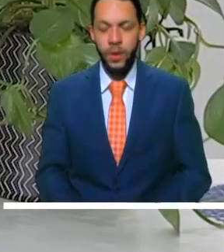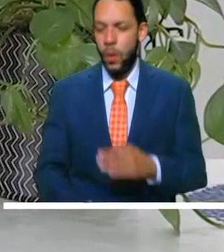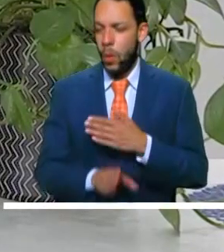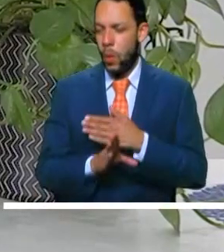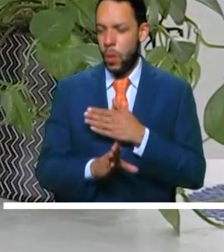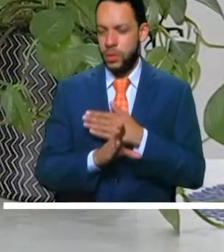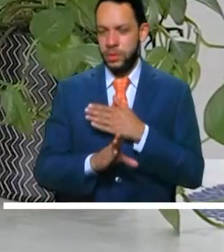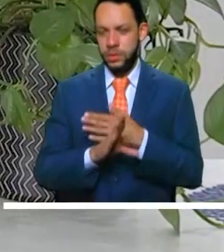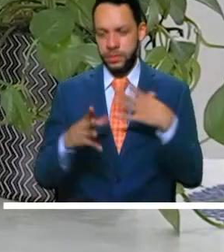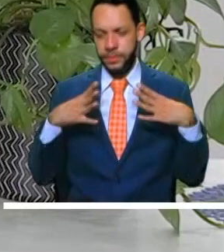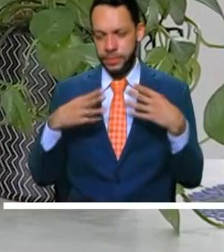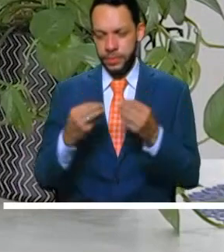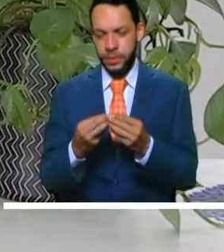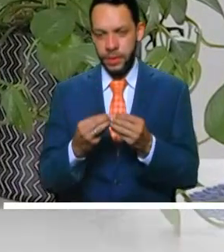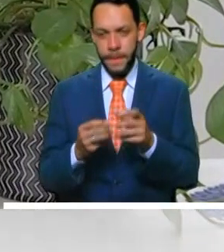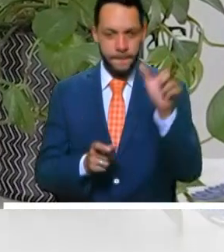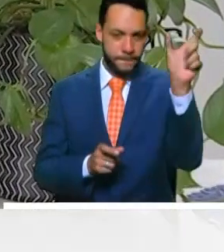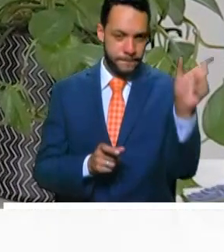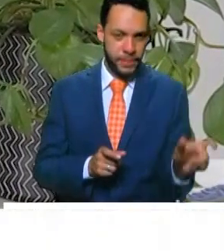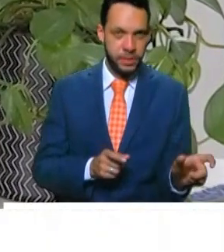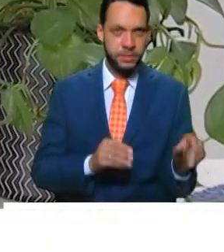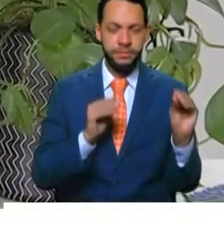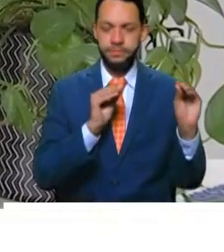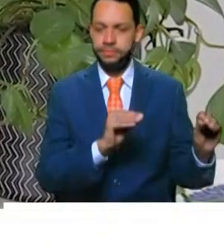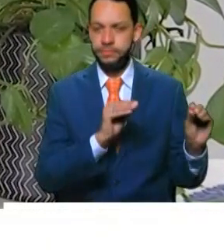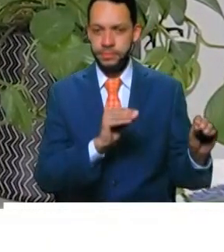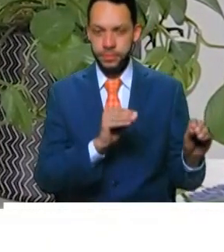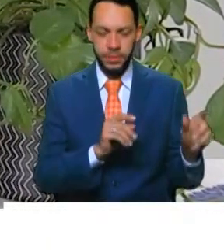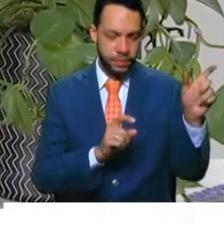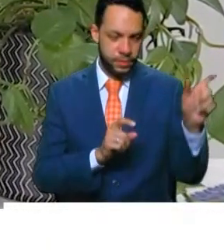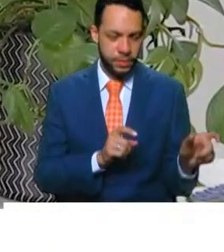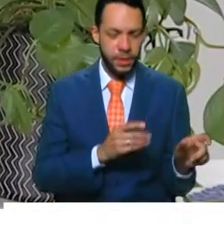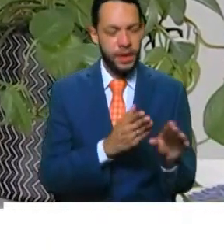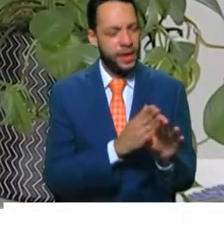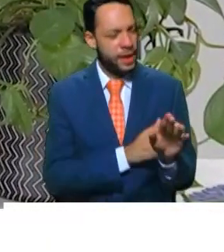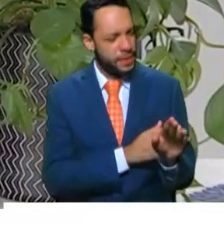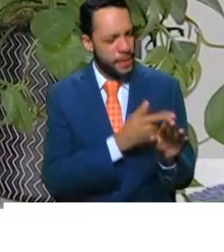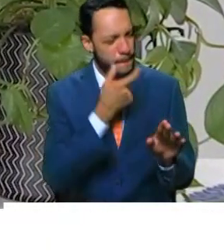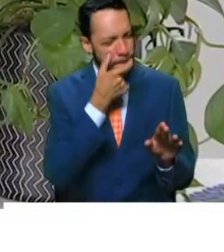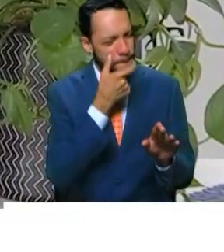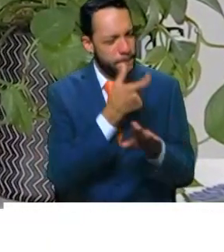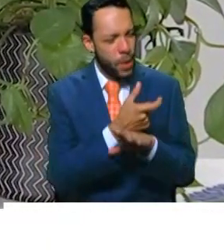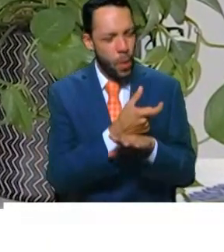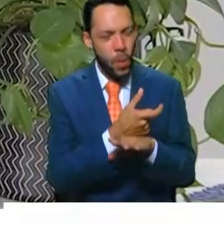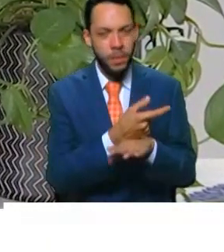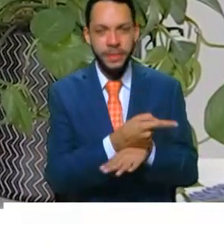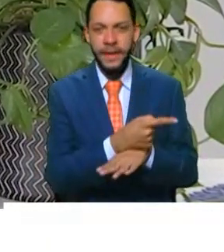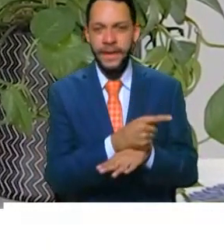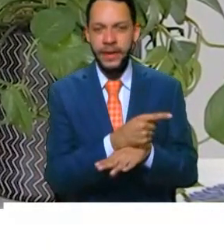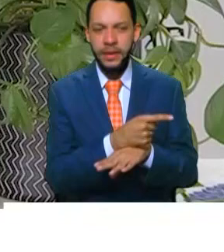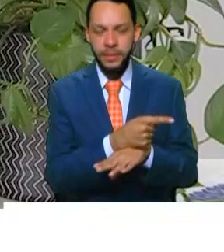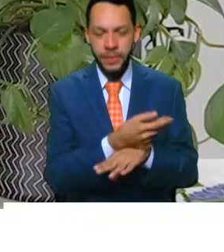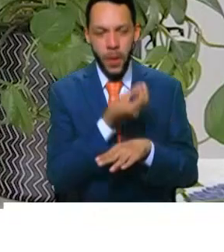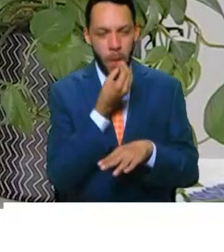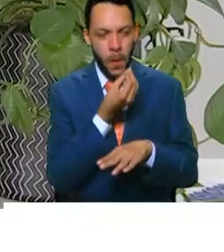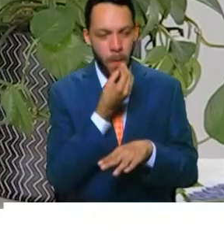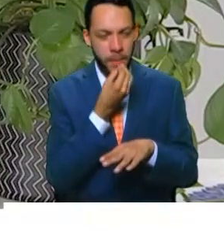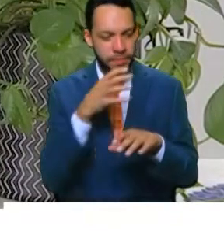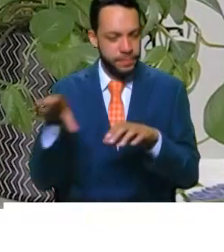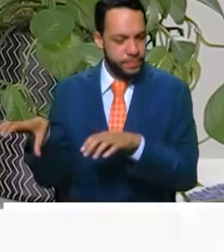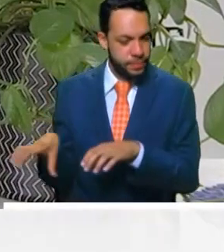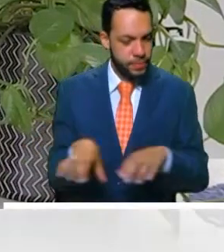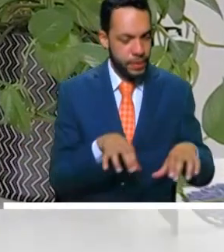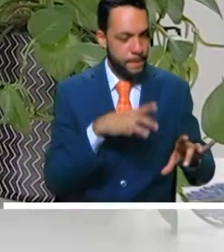tomando el caso de nuestra paciente Kiana, es importante ver que la alimentación no ha sido la más adecuada a lo largo